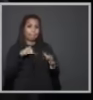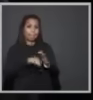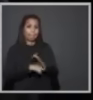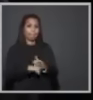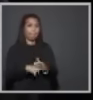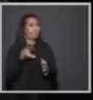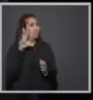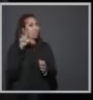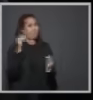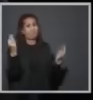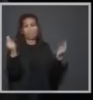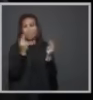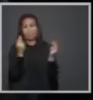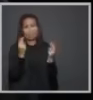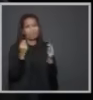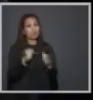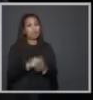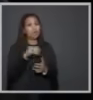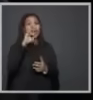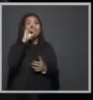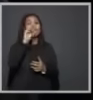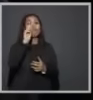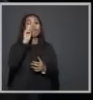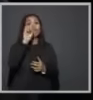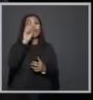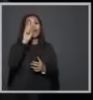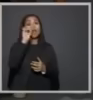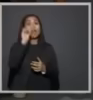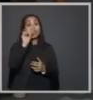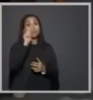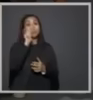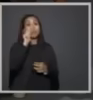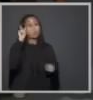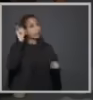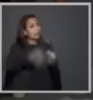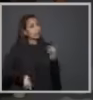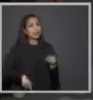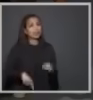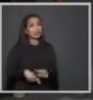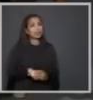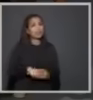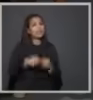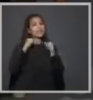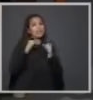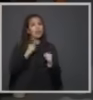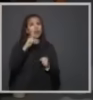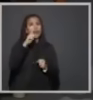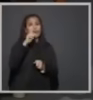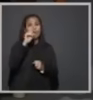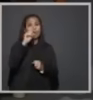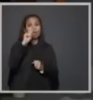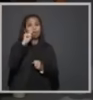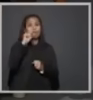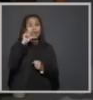No hace falta. Fuero. Quitarlo. Seguro popular.